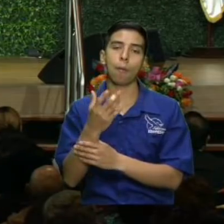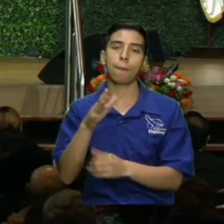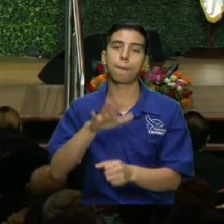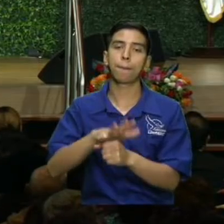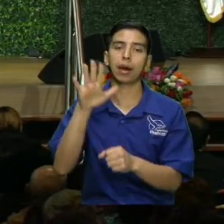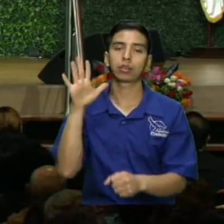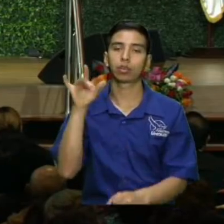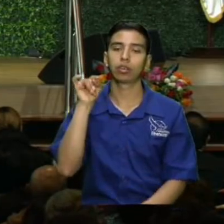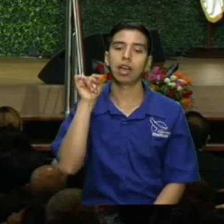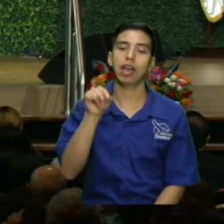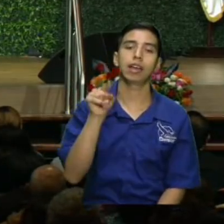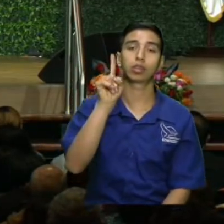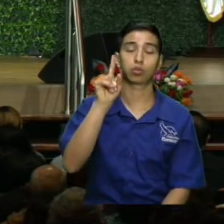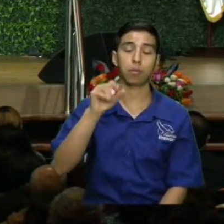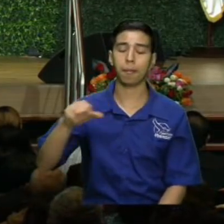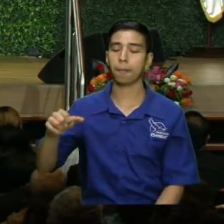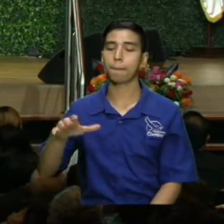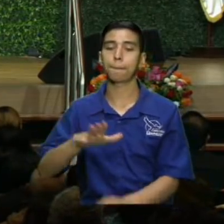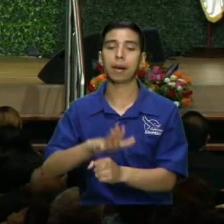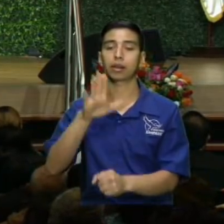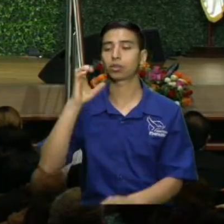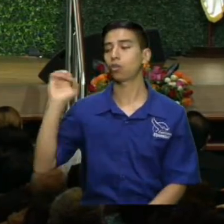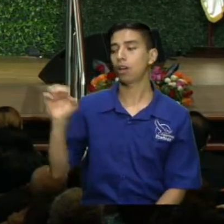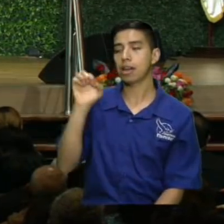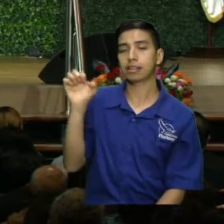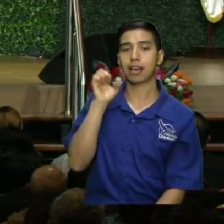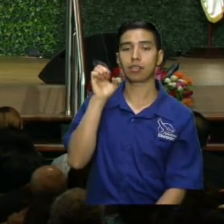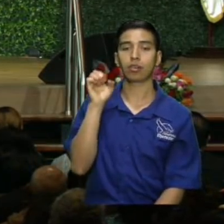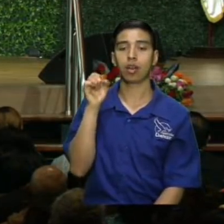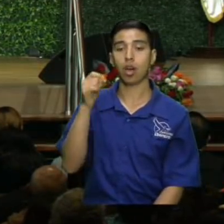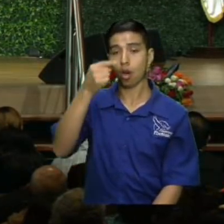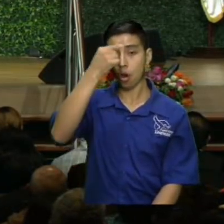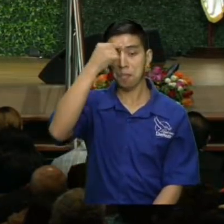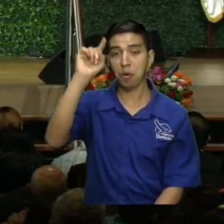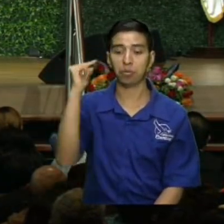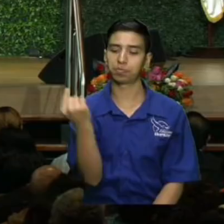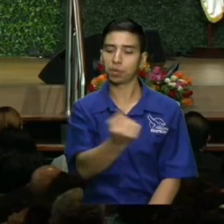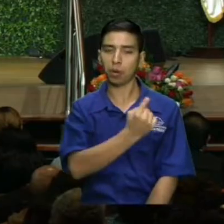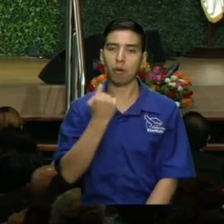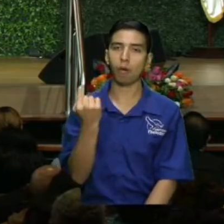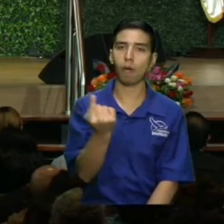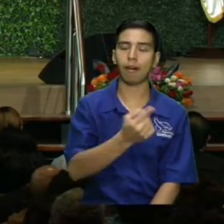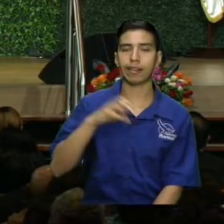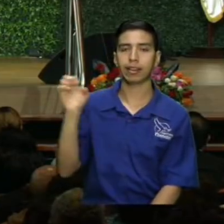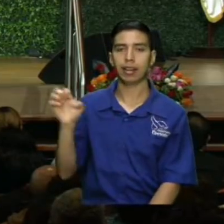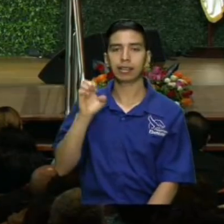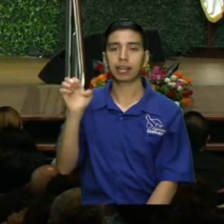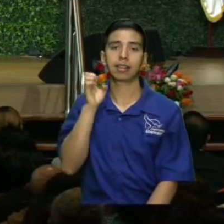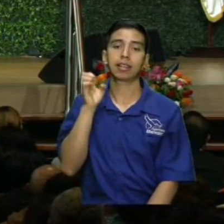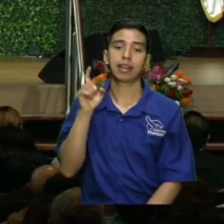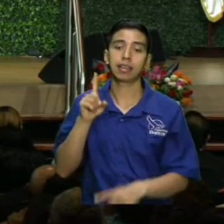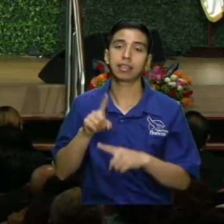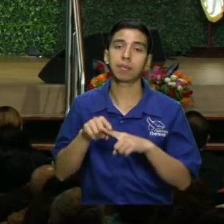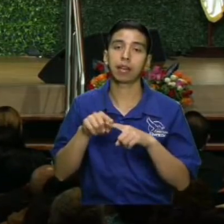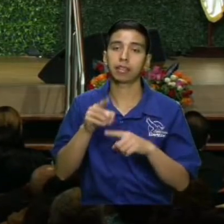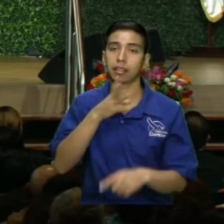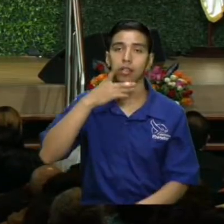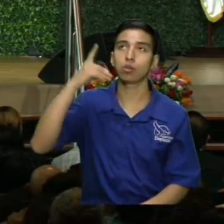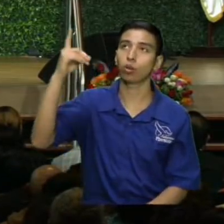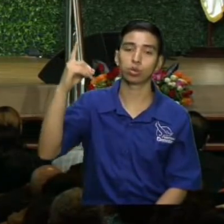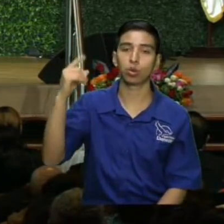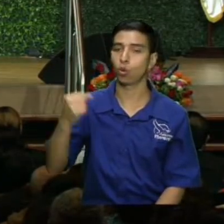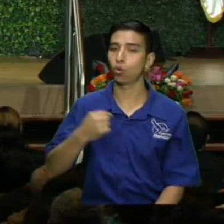es un pacto eterno. Esto no es parcial, esto es por toda la eternidad y depende de Dios, no tanto de